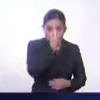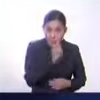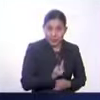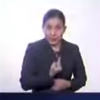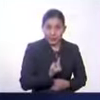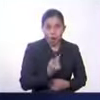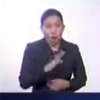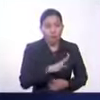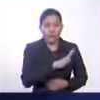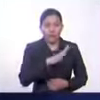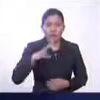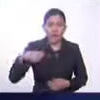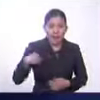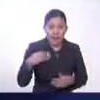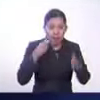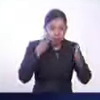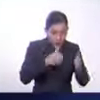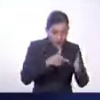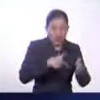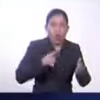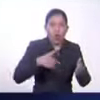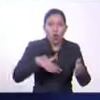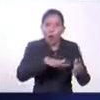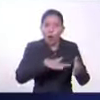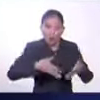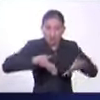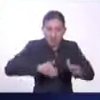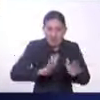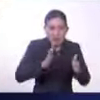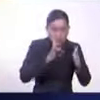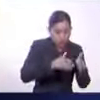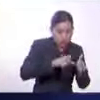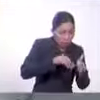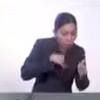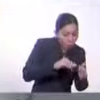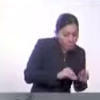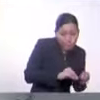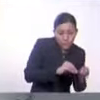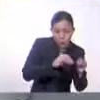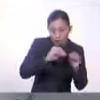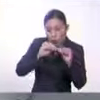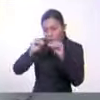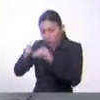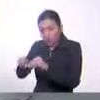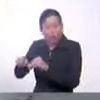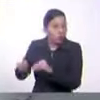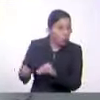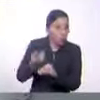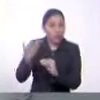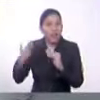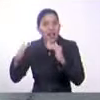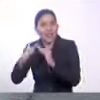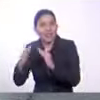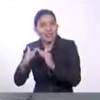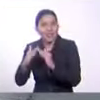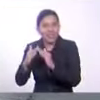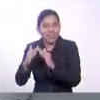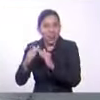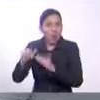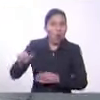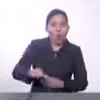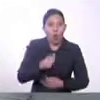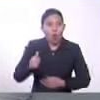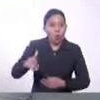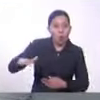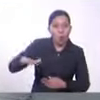una familia de su lugar de origen hacia otro sitio que será su nuevo destino o su nuevo hogar. Es decir,